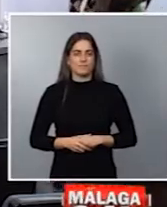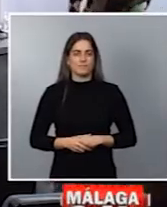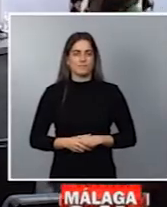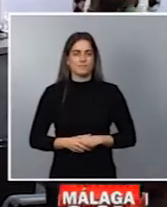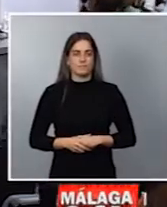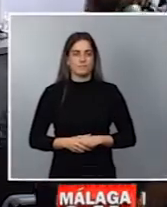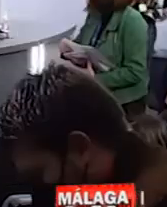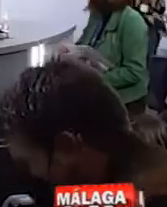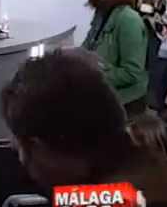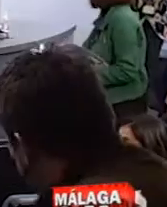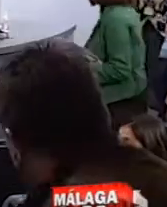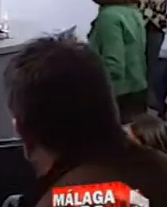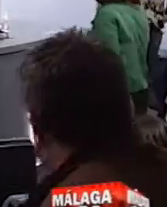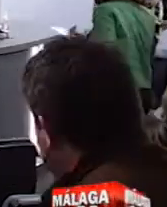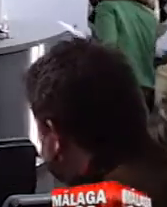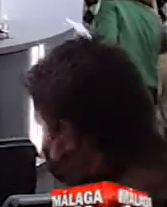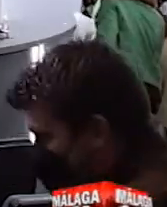próximo 30 de junio.